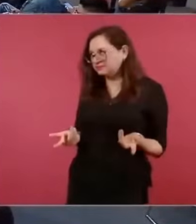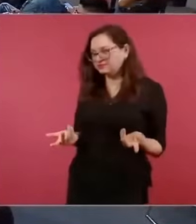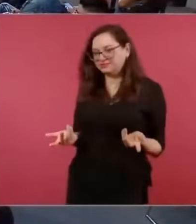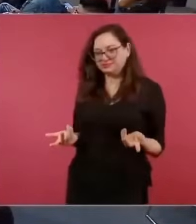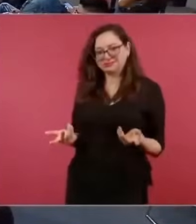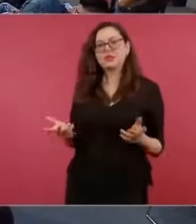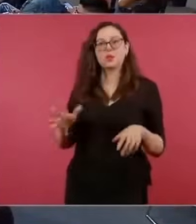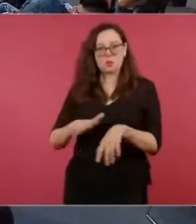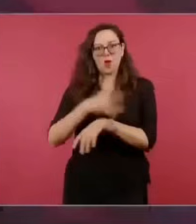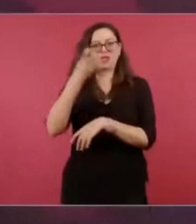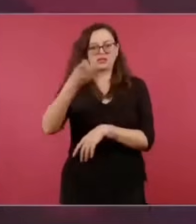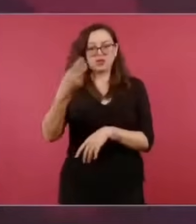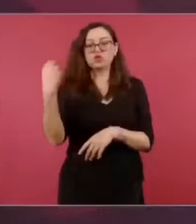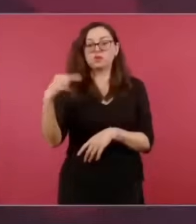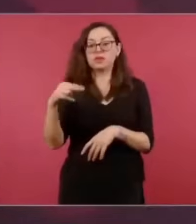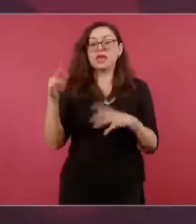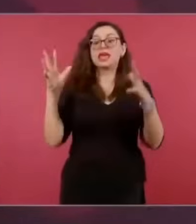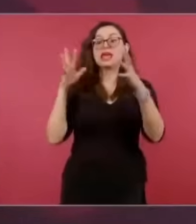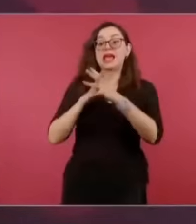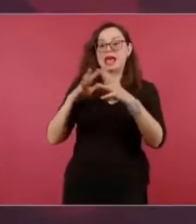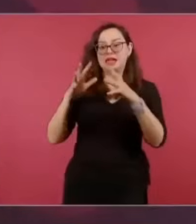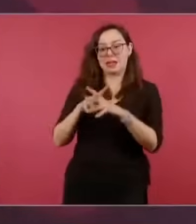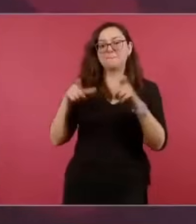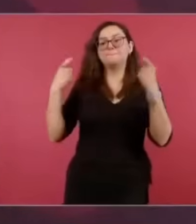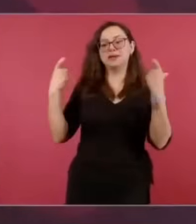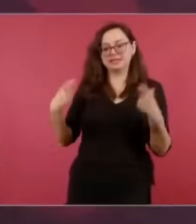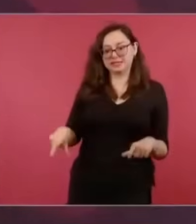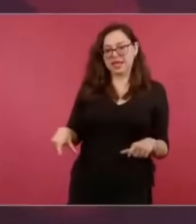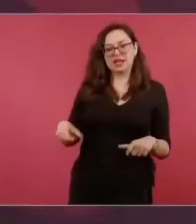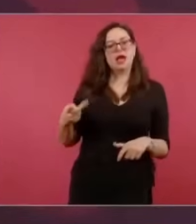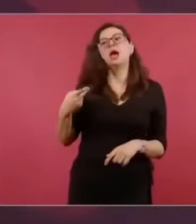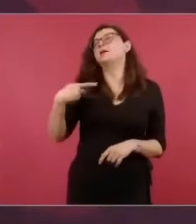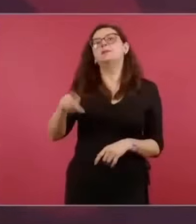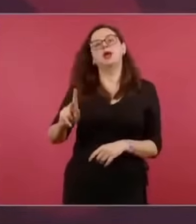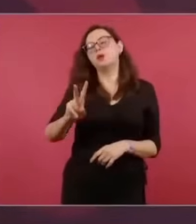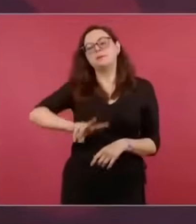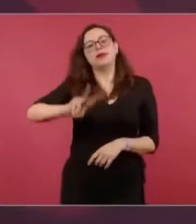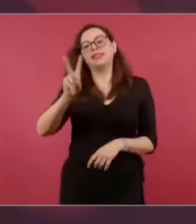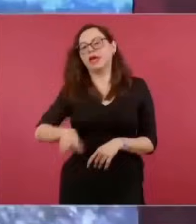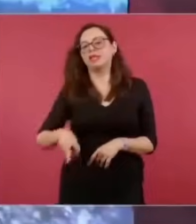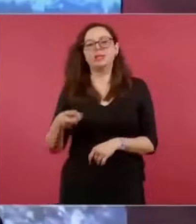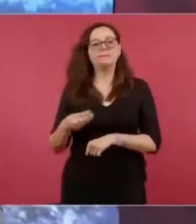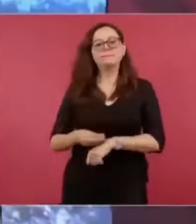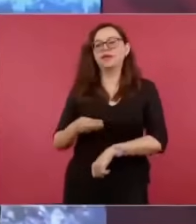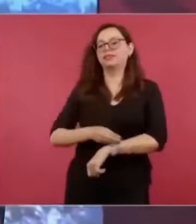La guerra de los pasteles. Pero la verdad era que Francia quería